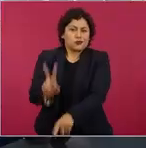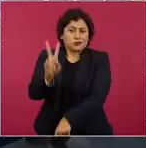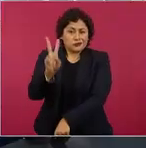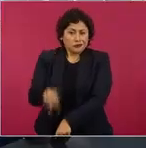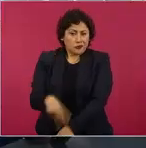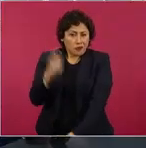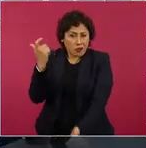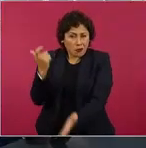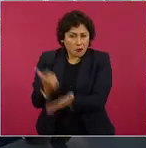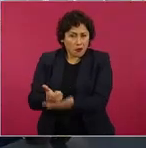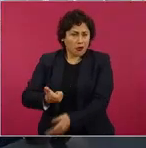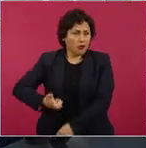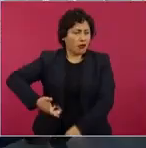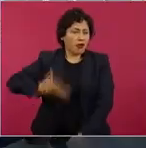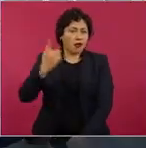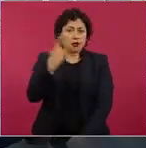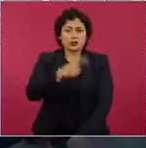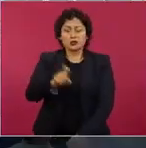120 millones de dólares.